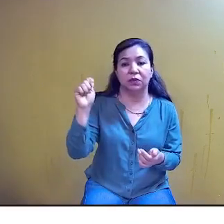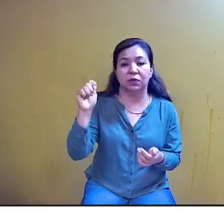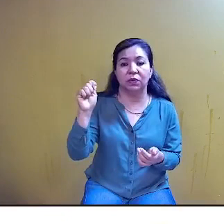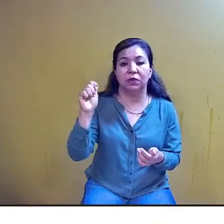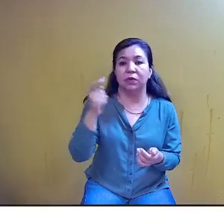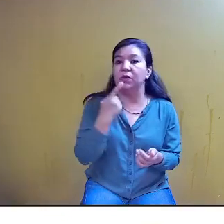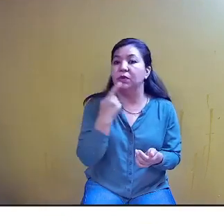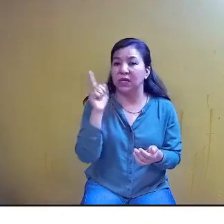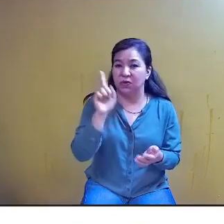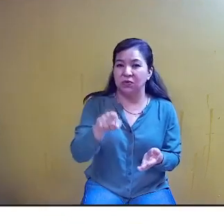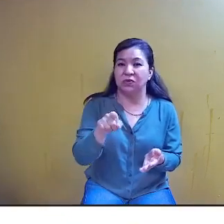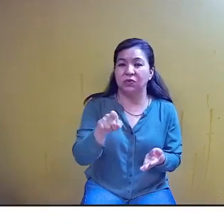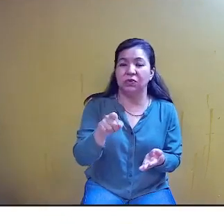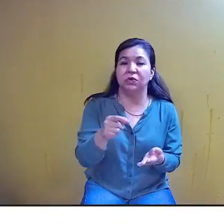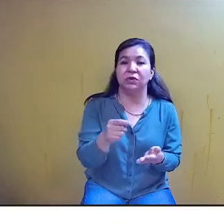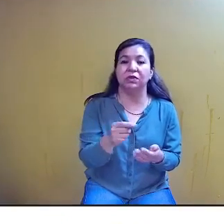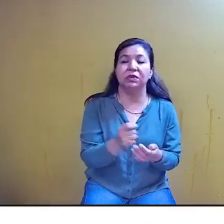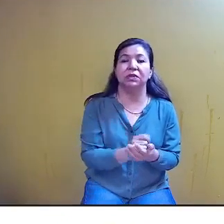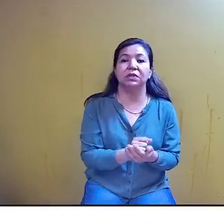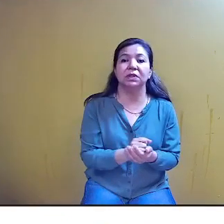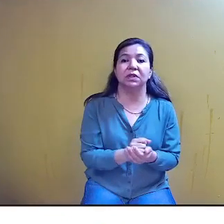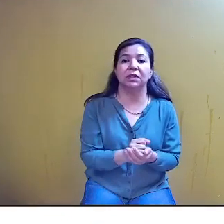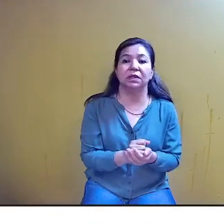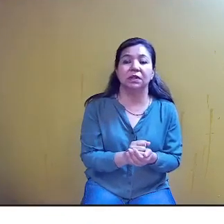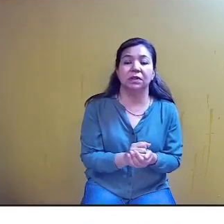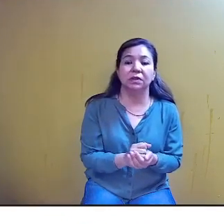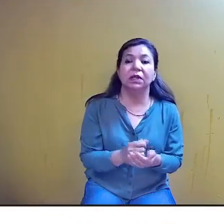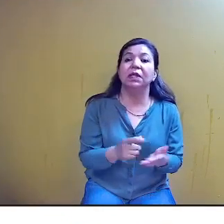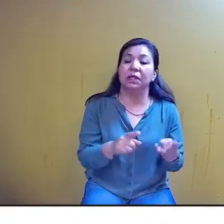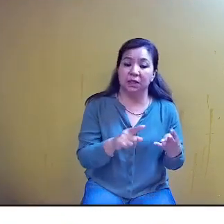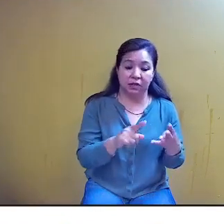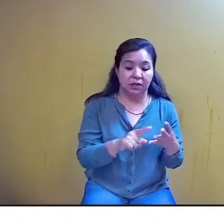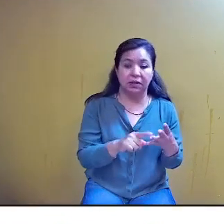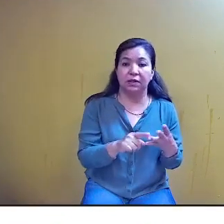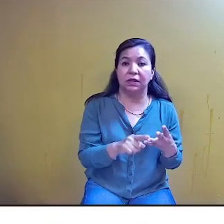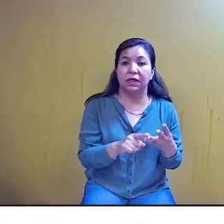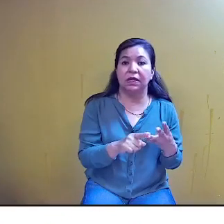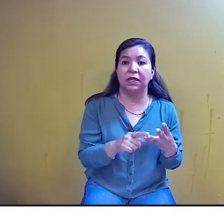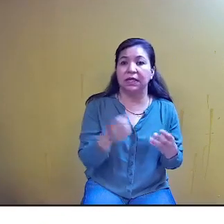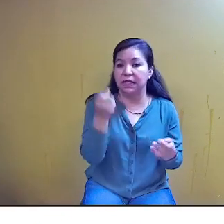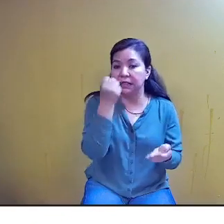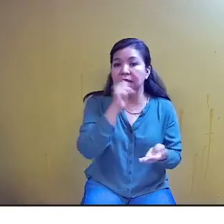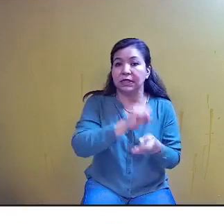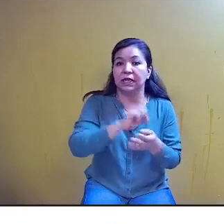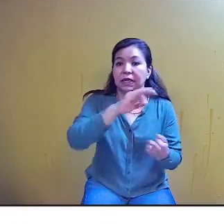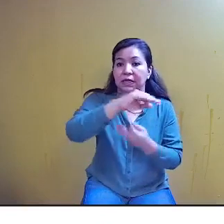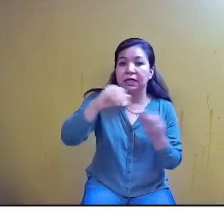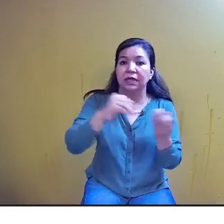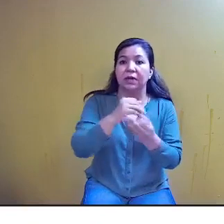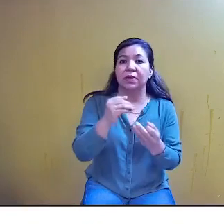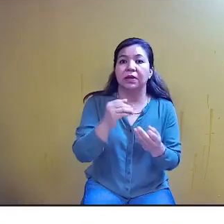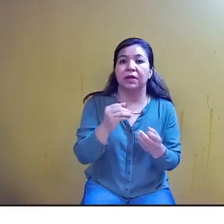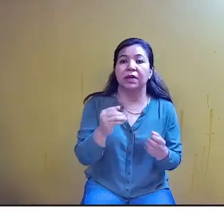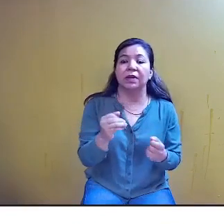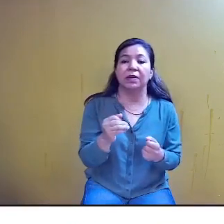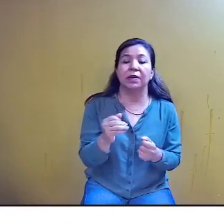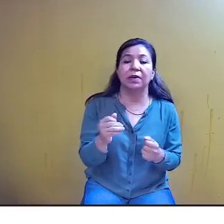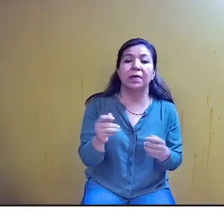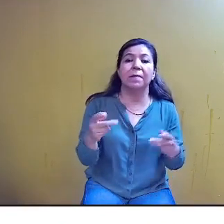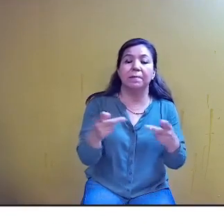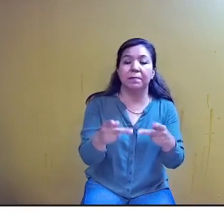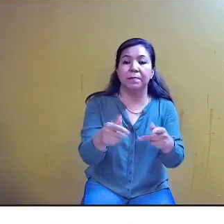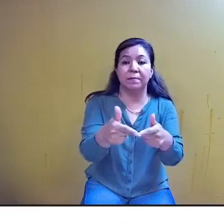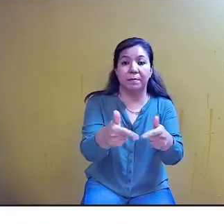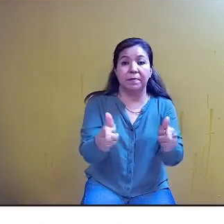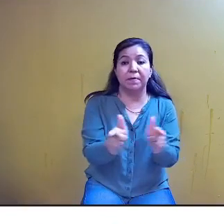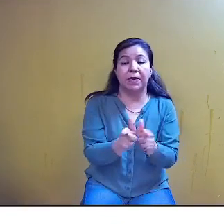Yoshio Cuauhtémoc Rebolledo Gómez. En el siguiente asunto, la parte actora es la secretaria general del Partido Movimiento Laborista de Guerrero,